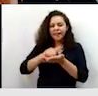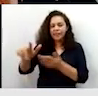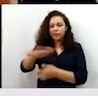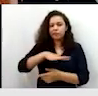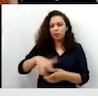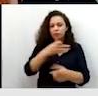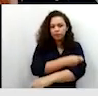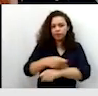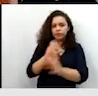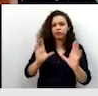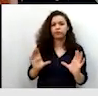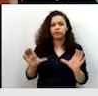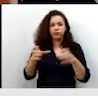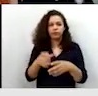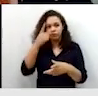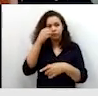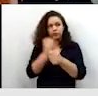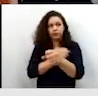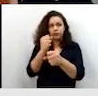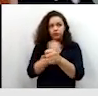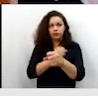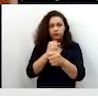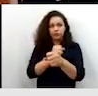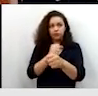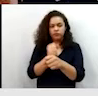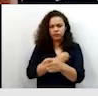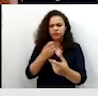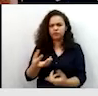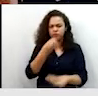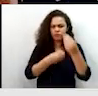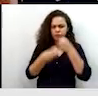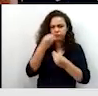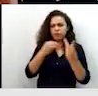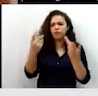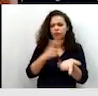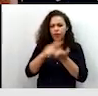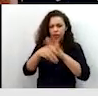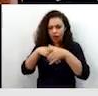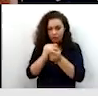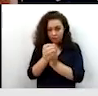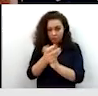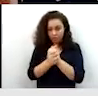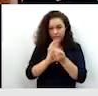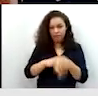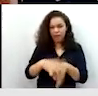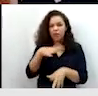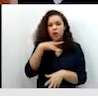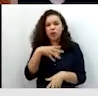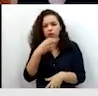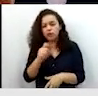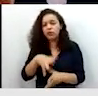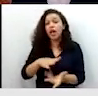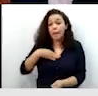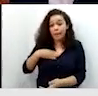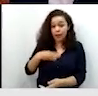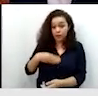y comunitario de las prácticas de riesgo en materia de agua, alimentos, higiene de manos, residuos sanitarios